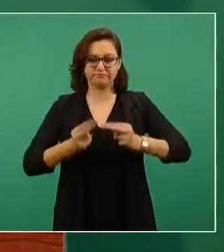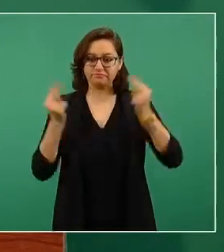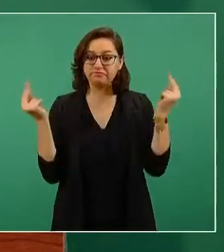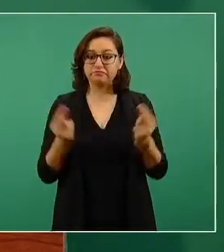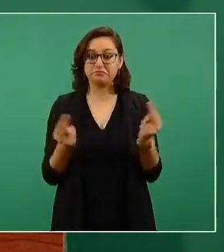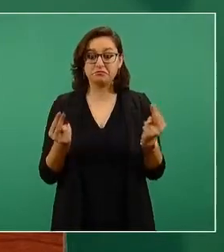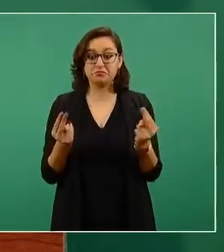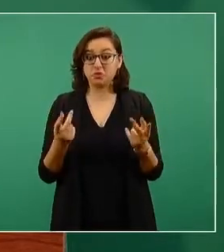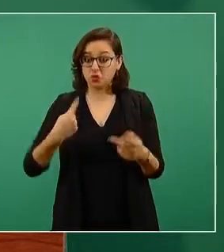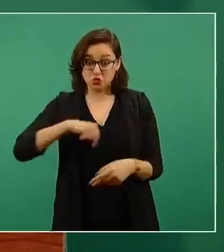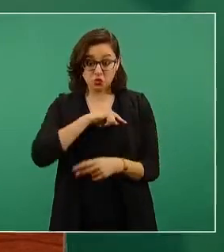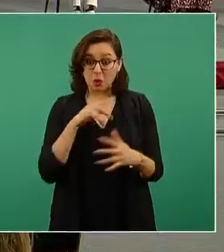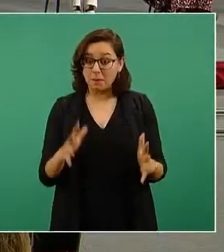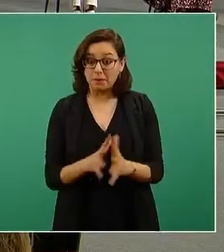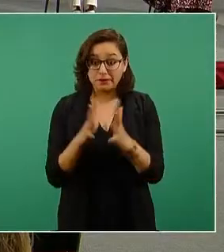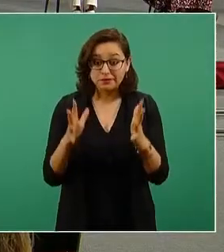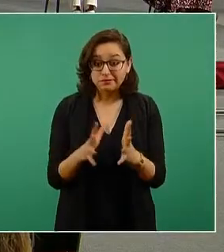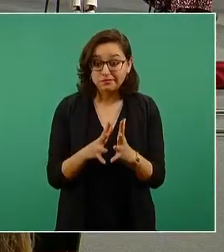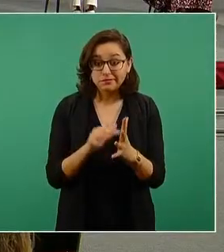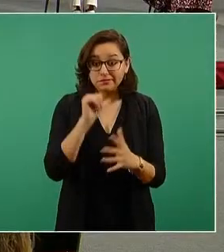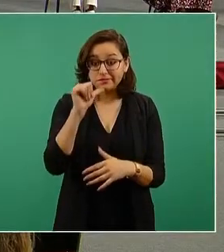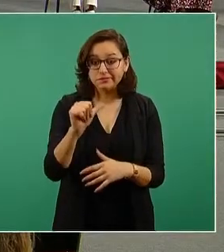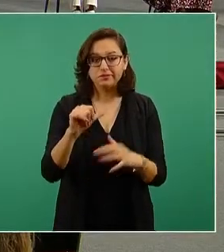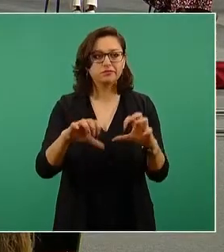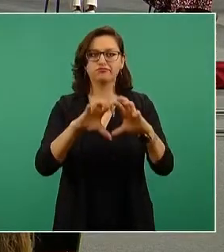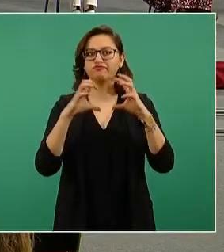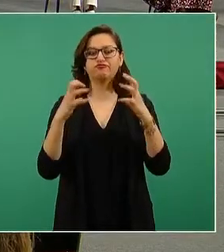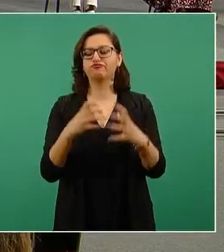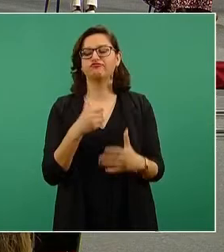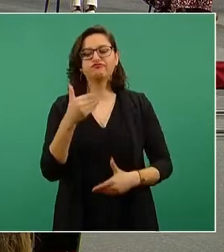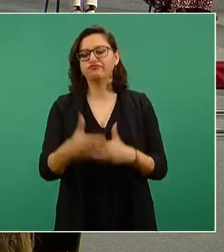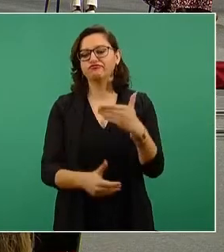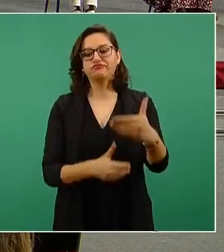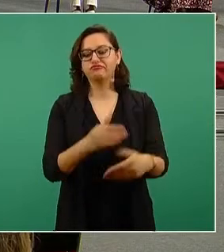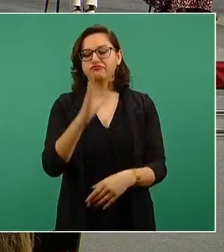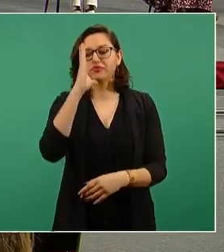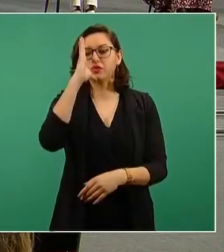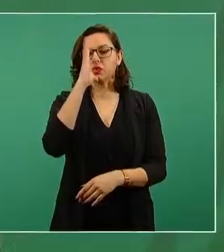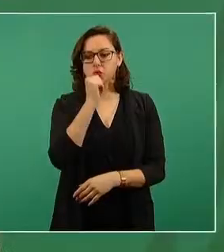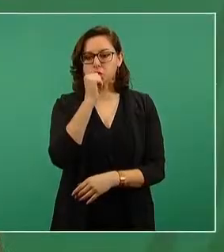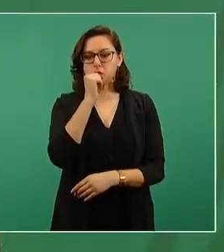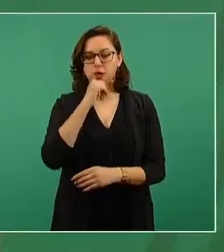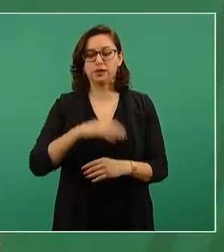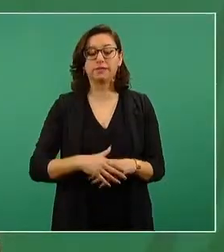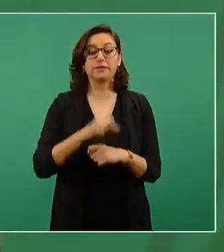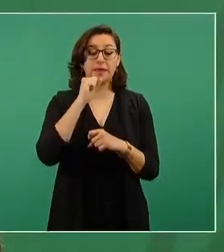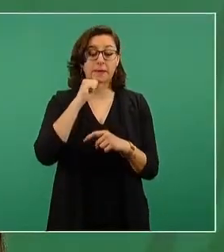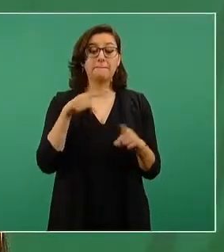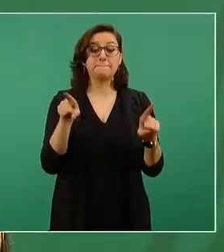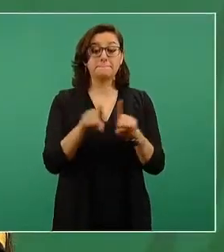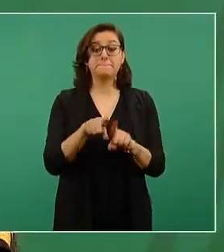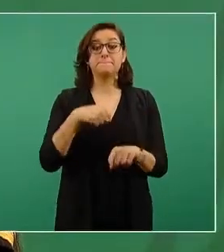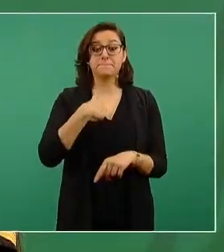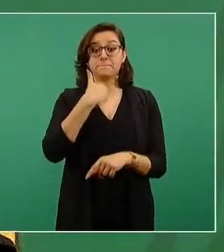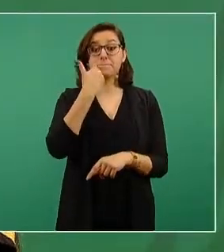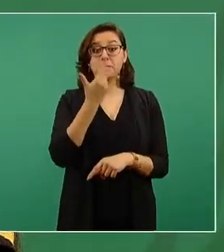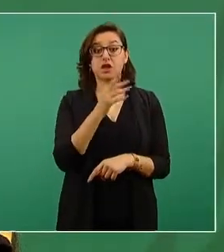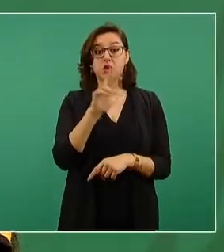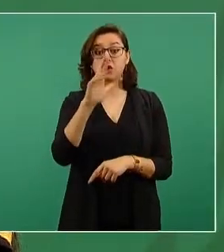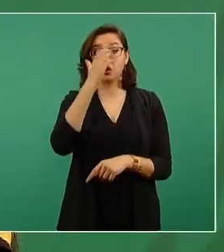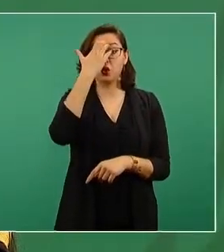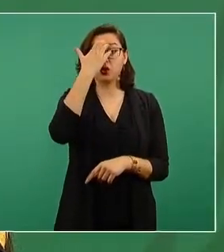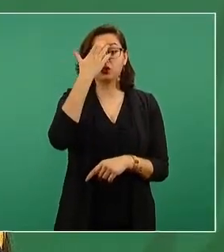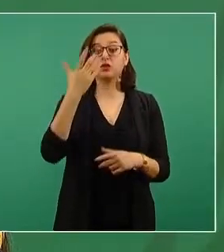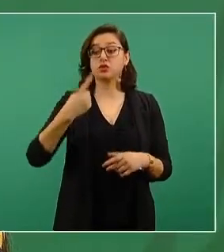mundo no podría avanzar. Quisiera también decir y reconocer esta apertura que ha habido en este espacio para que las